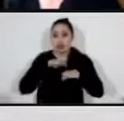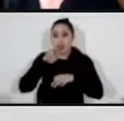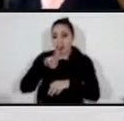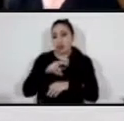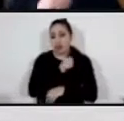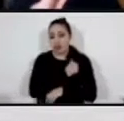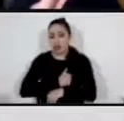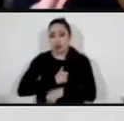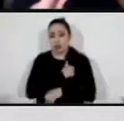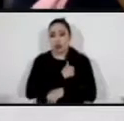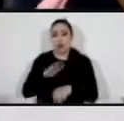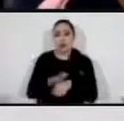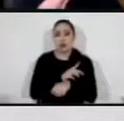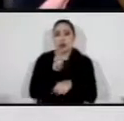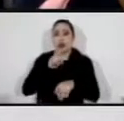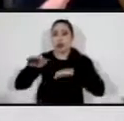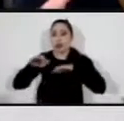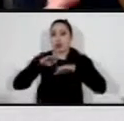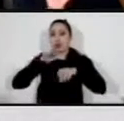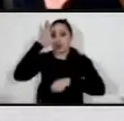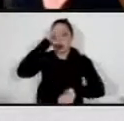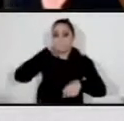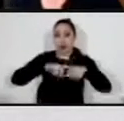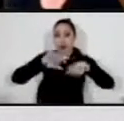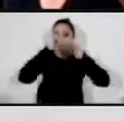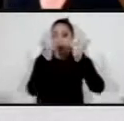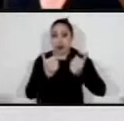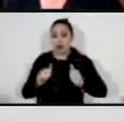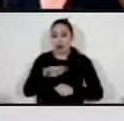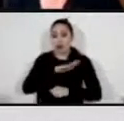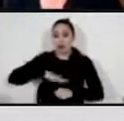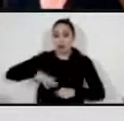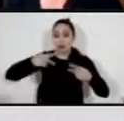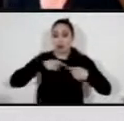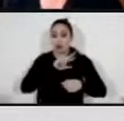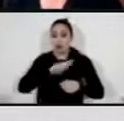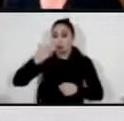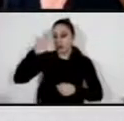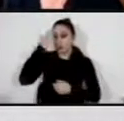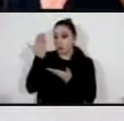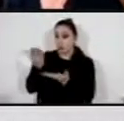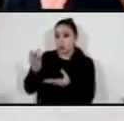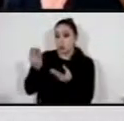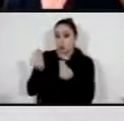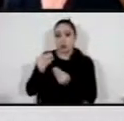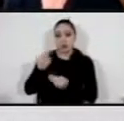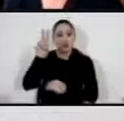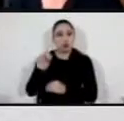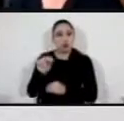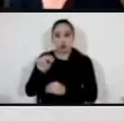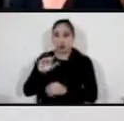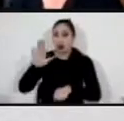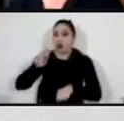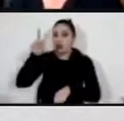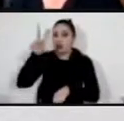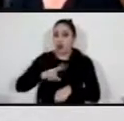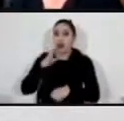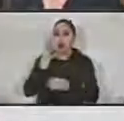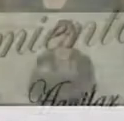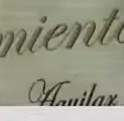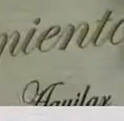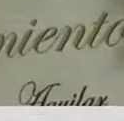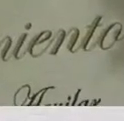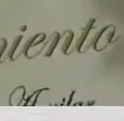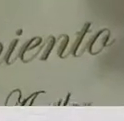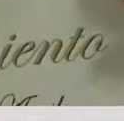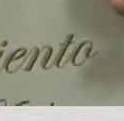es poco reconocido socialmente. Basta ver las reducciones presupuestales que ha habido en los últimos años para